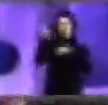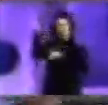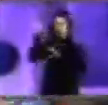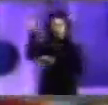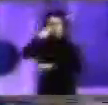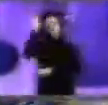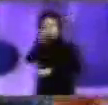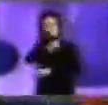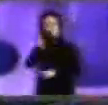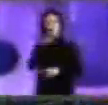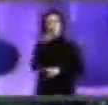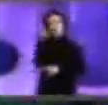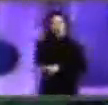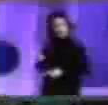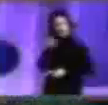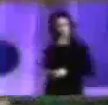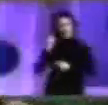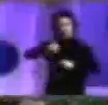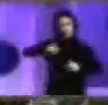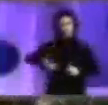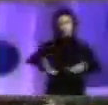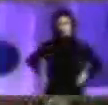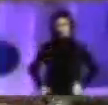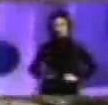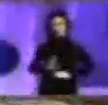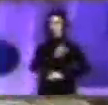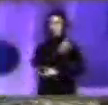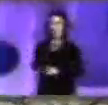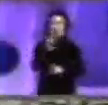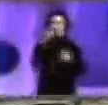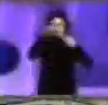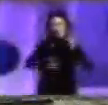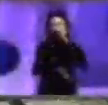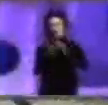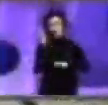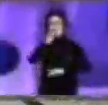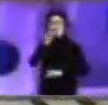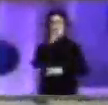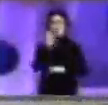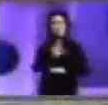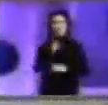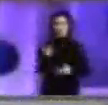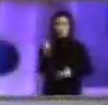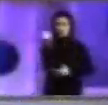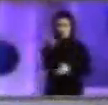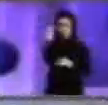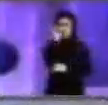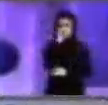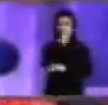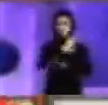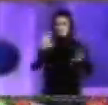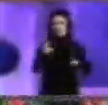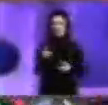Son niños ricos de cuna que no les falta de nada. Y si a usted tanto